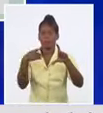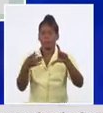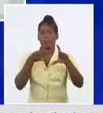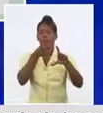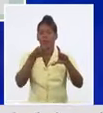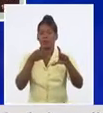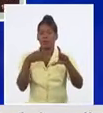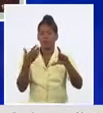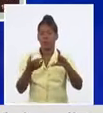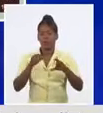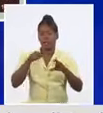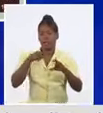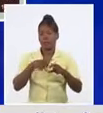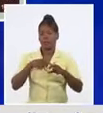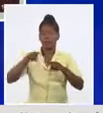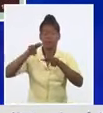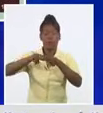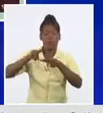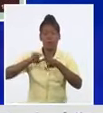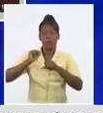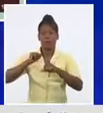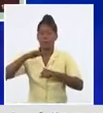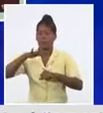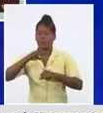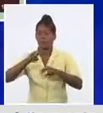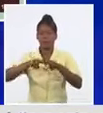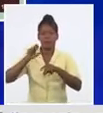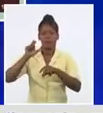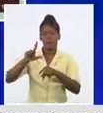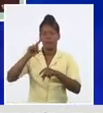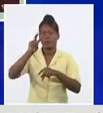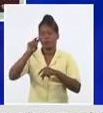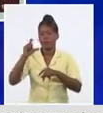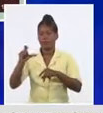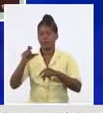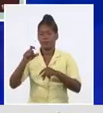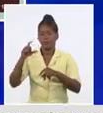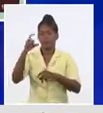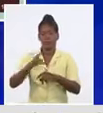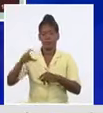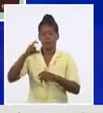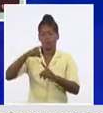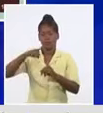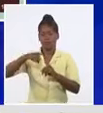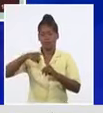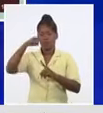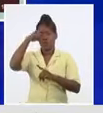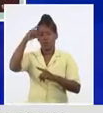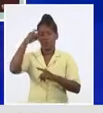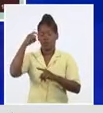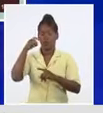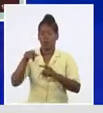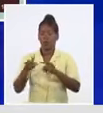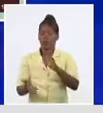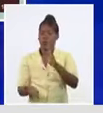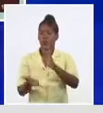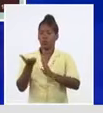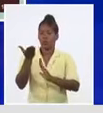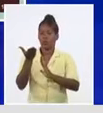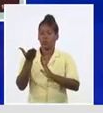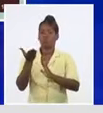Habana, Pinar del Río, Holguín, Villa Clara, Camagüey, La Tuna y Santi Espíritu son los que mayor porciento de